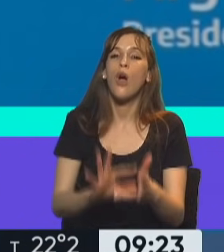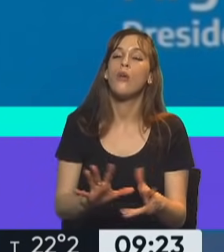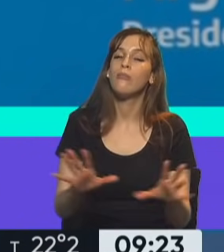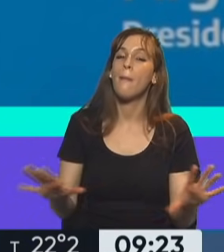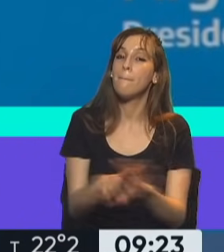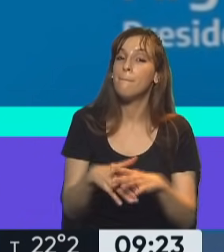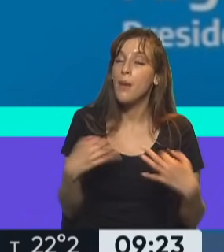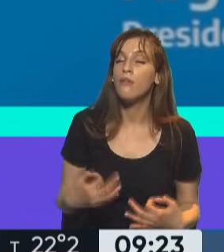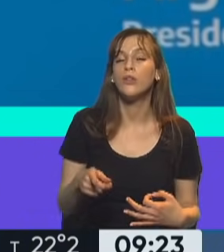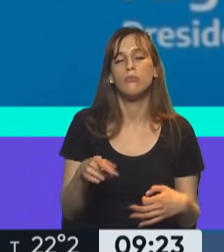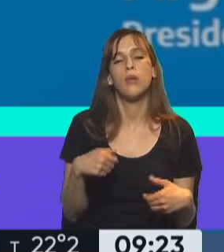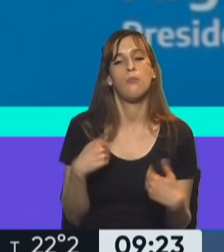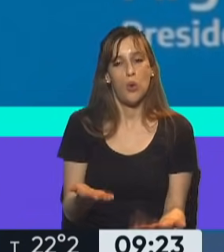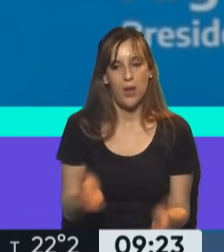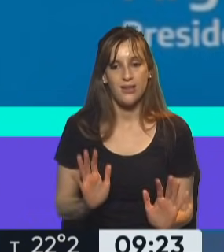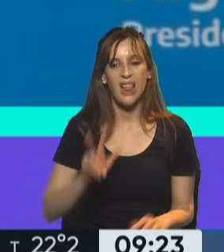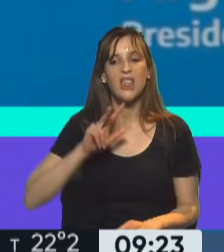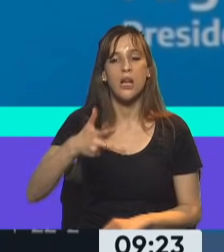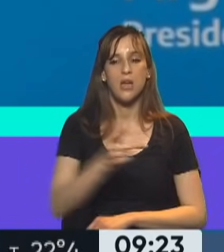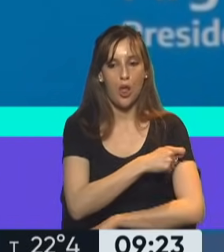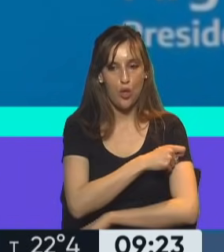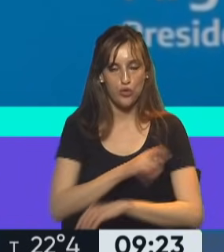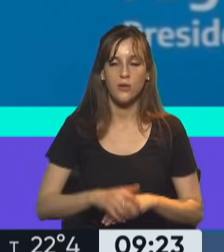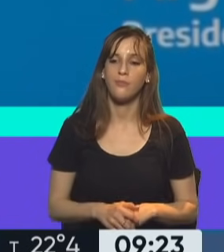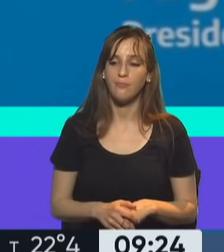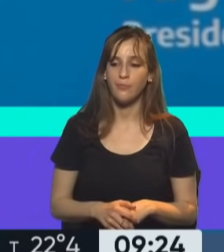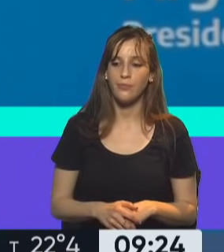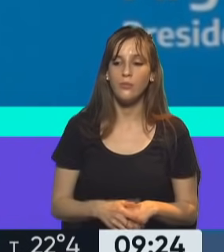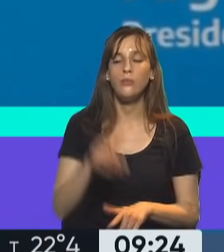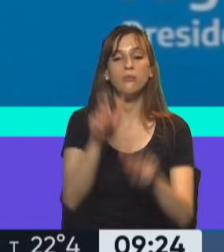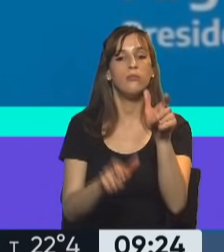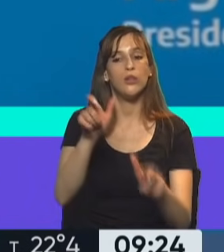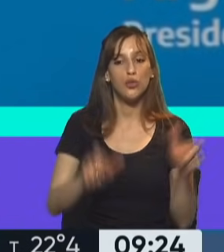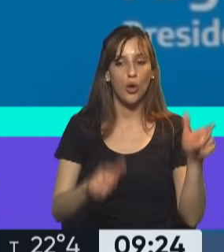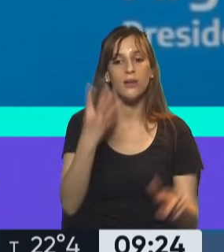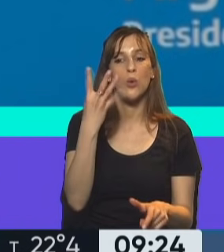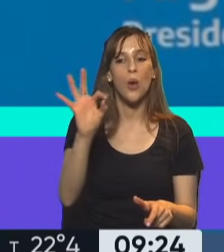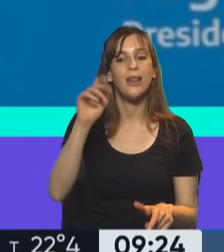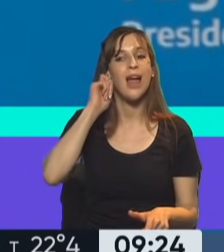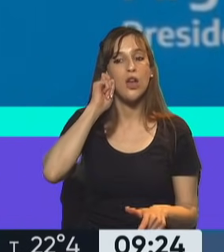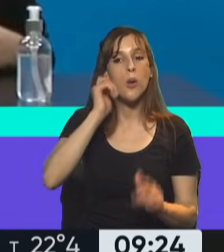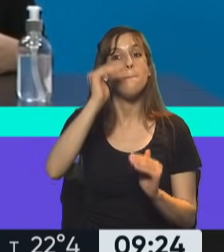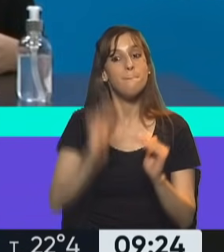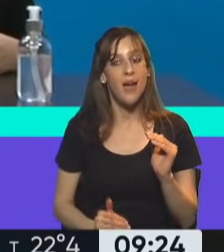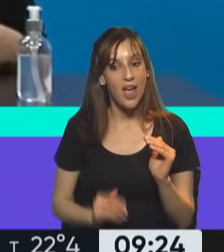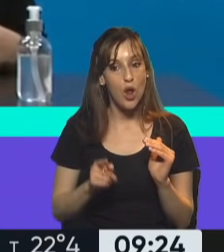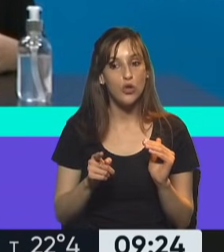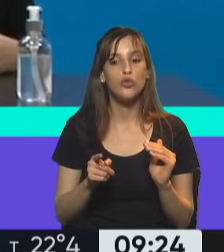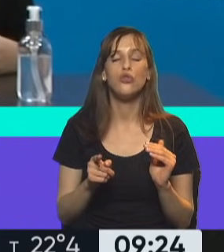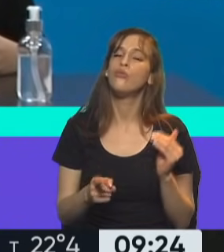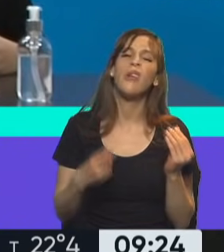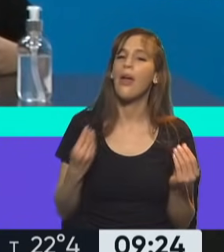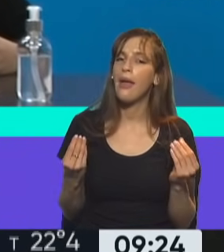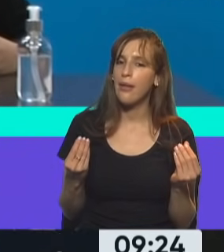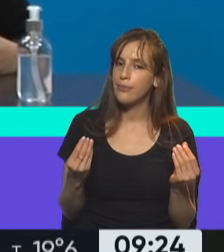oportuno posible, ofrecer esa tercera dosis. Los menores de 40 años inmunocompetentes lo que van a hacer es